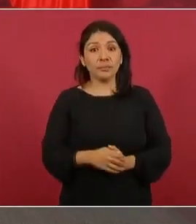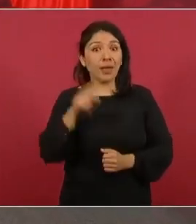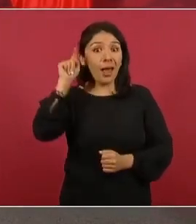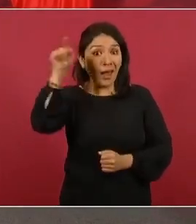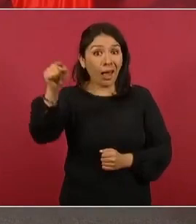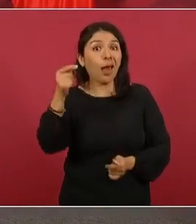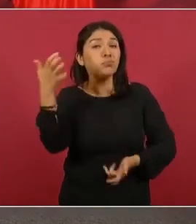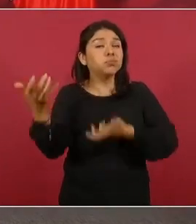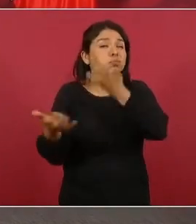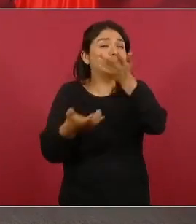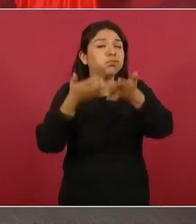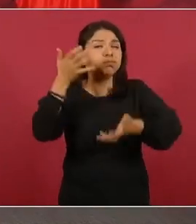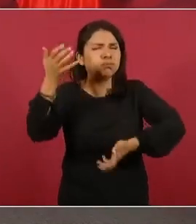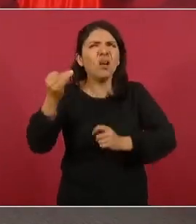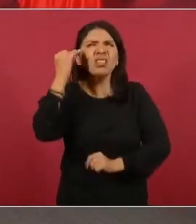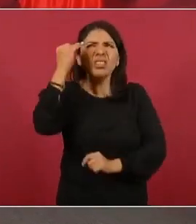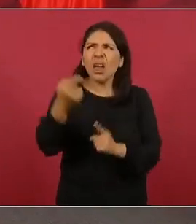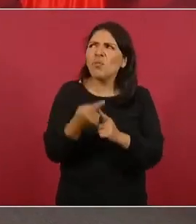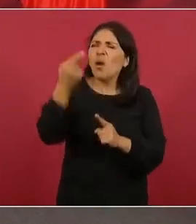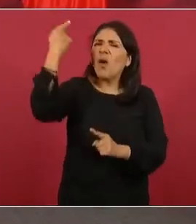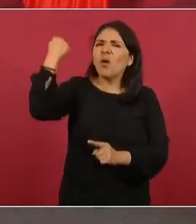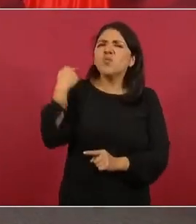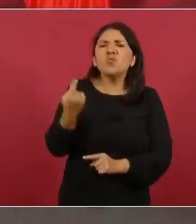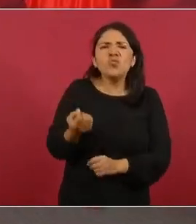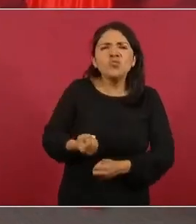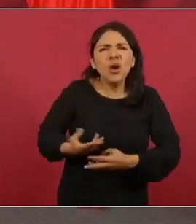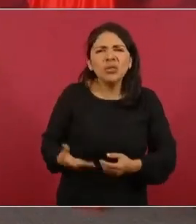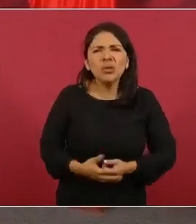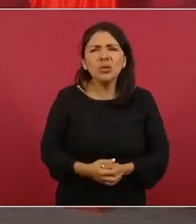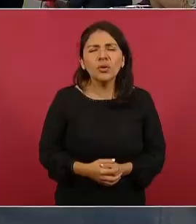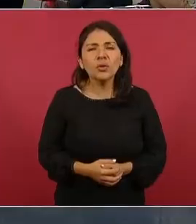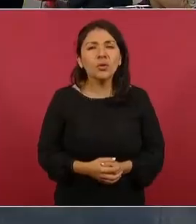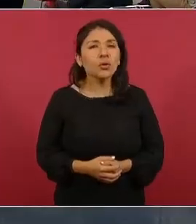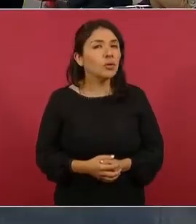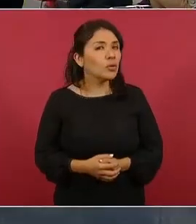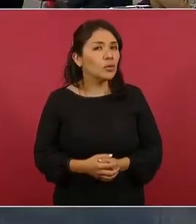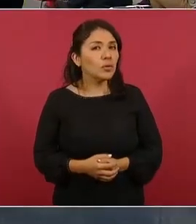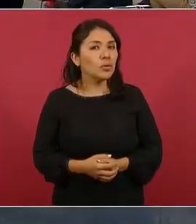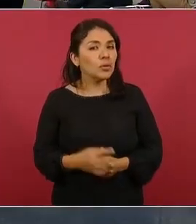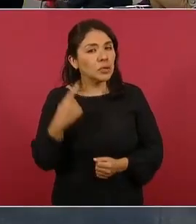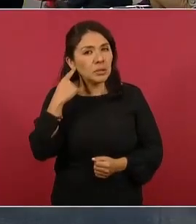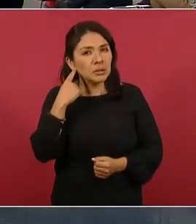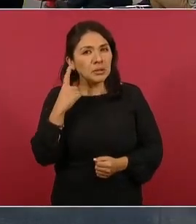incendio. ¿Cuánto tiempo llevan allá, general? Llevan aproximadamente